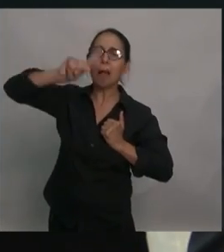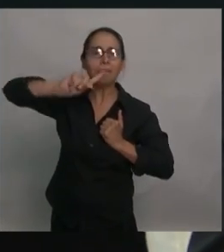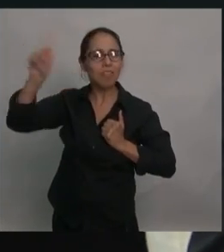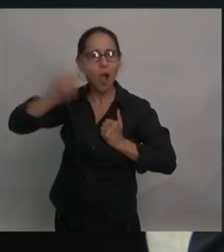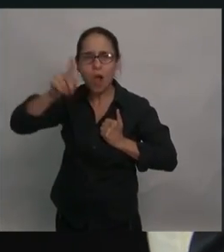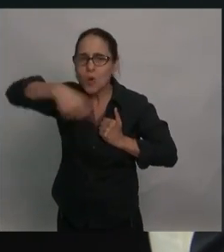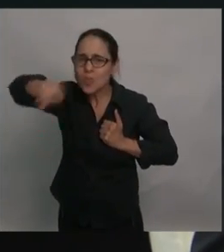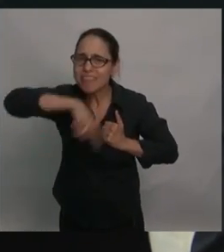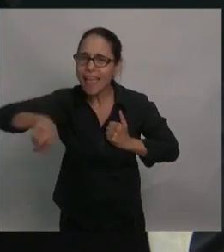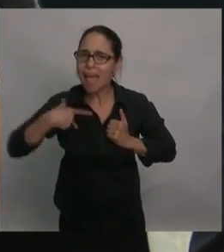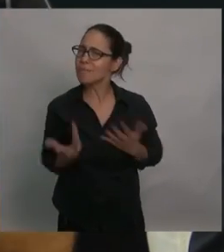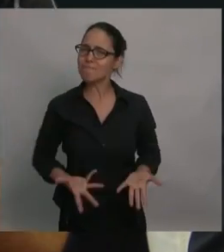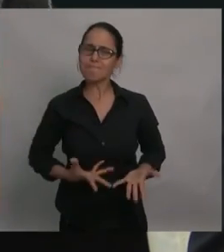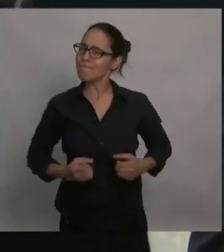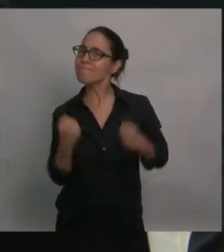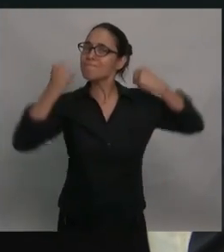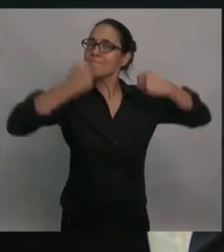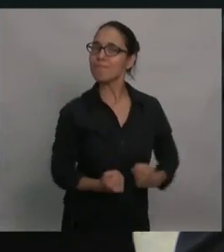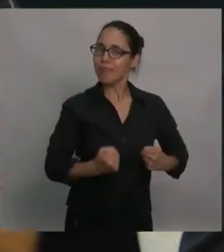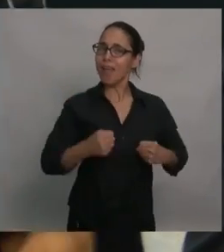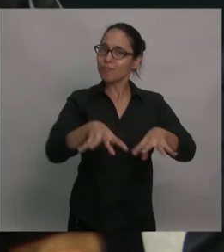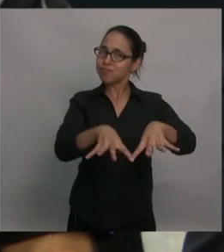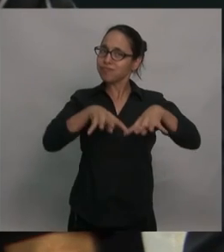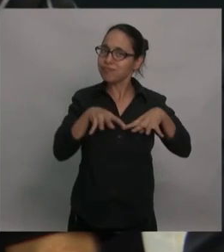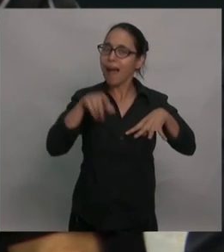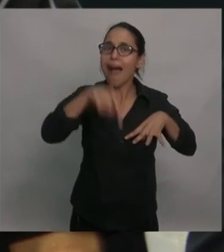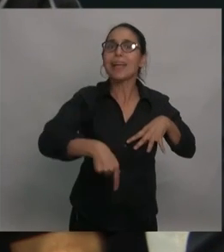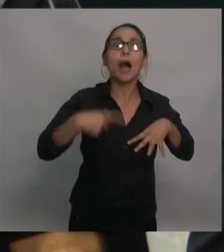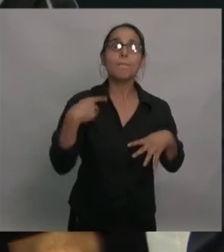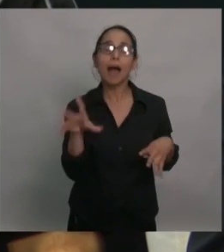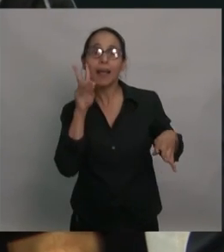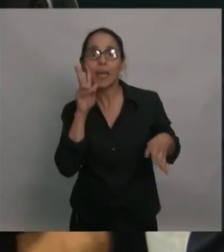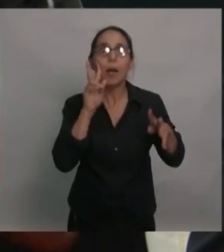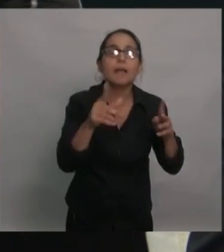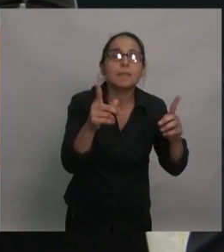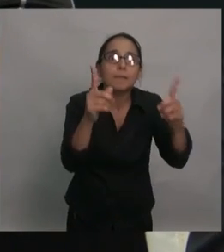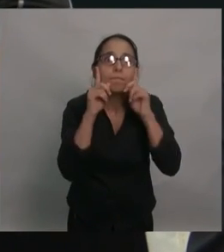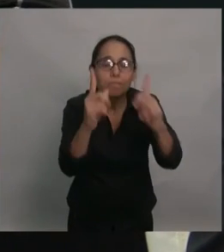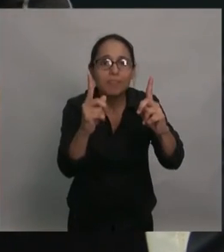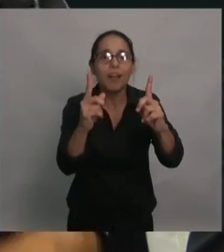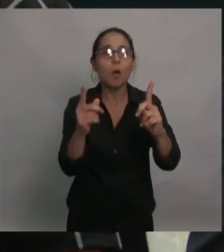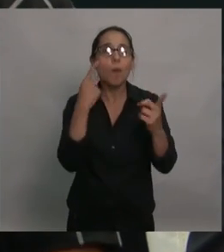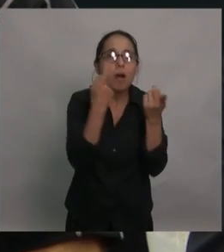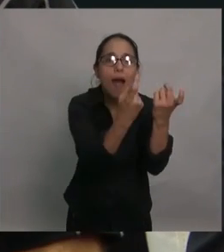sentados disciplinadamente en esta audiencia, escuchando lo que uno les dice. Y eso los hace a ustedes